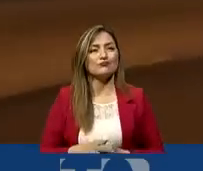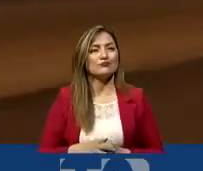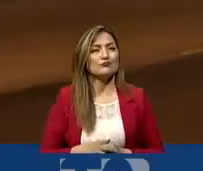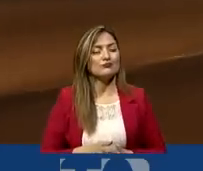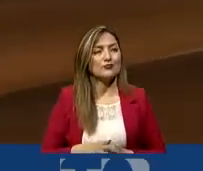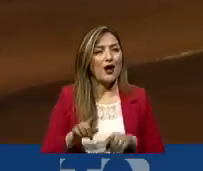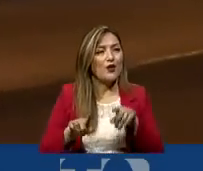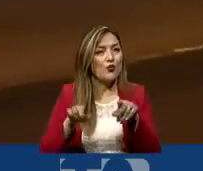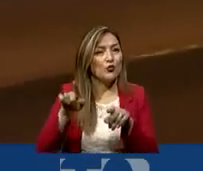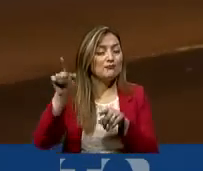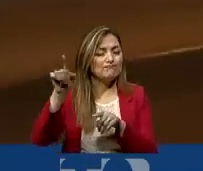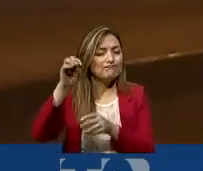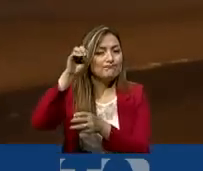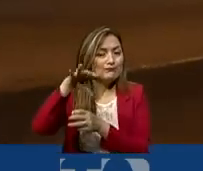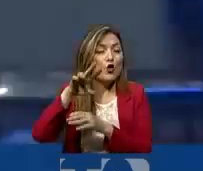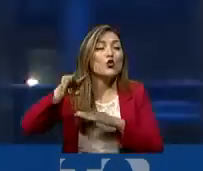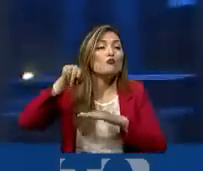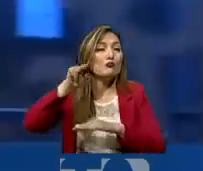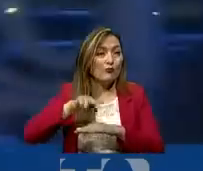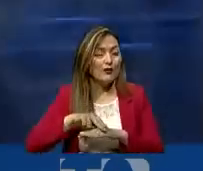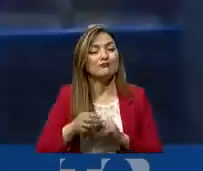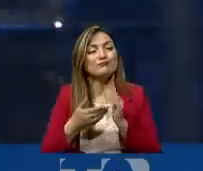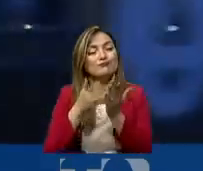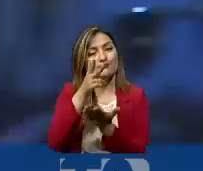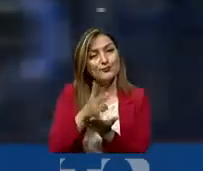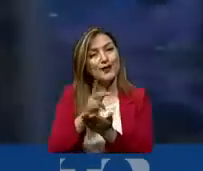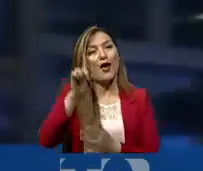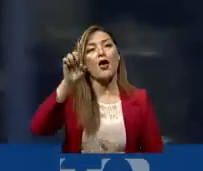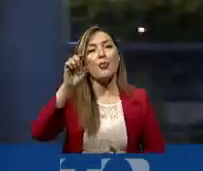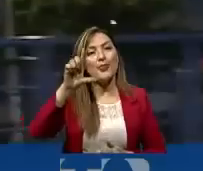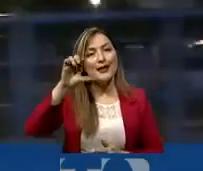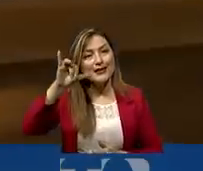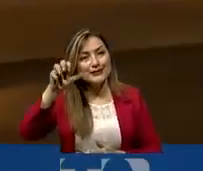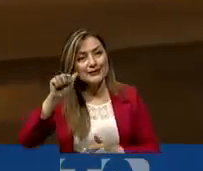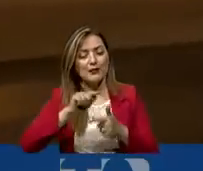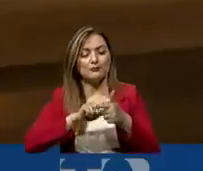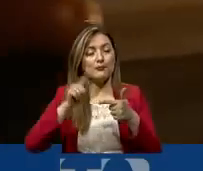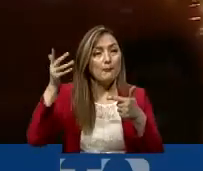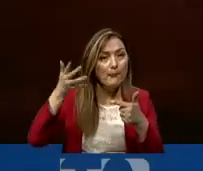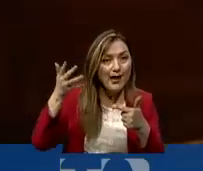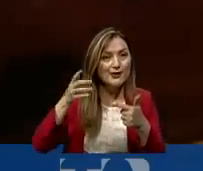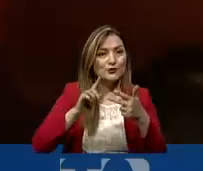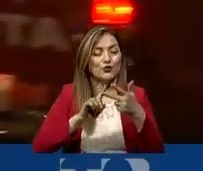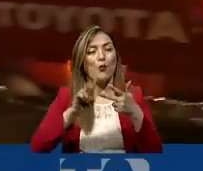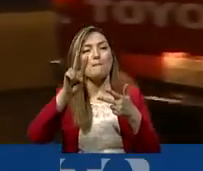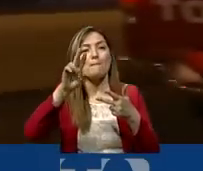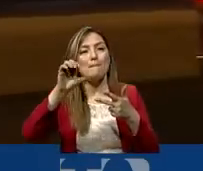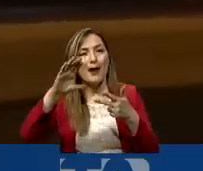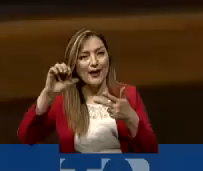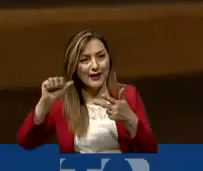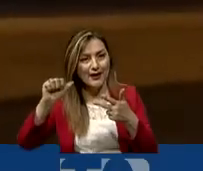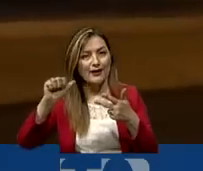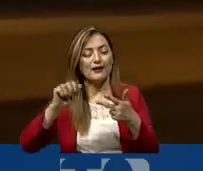hicimos constatamos que hay varias que operan con normalidad, como la estación La Delicia, la de la Avenida del Maestro, la de la Vaca de Castro o de la